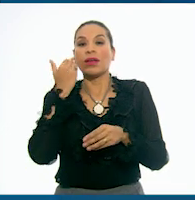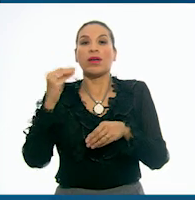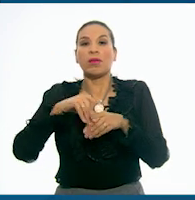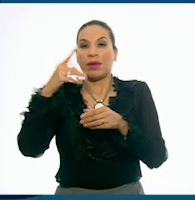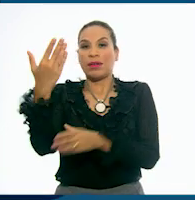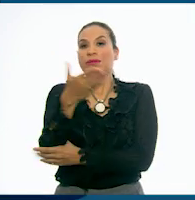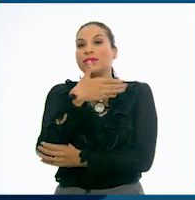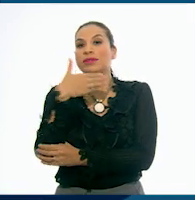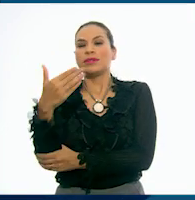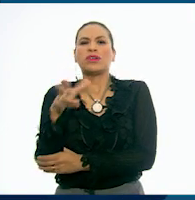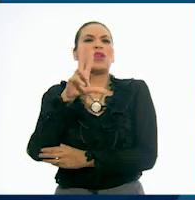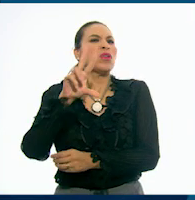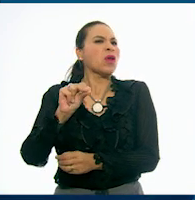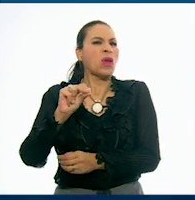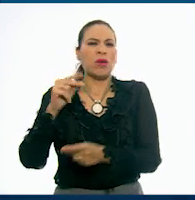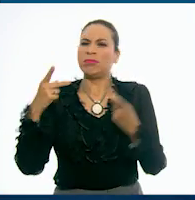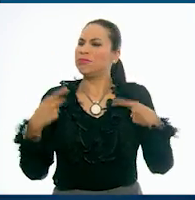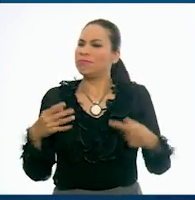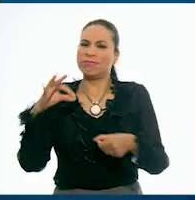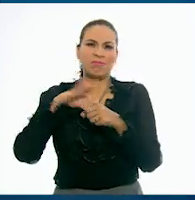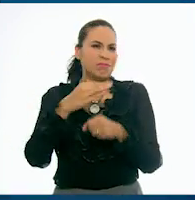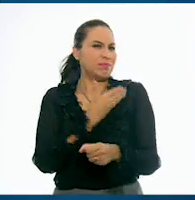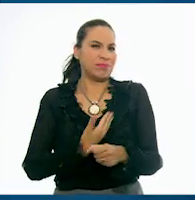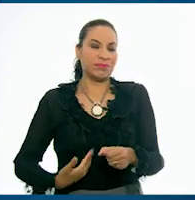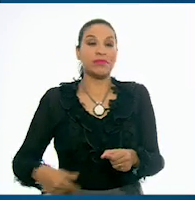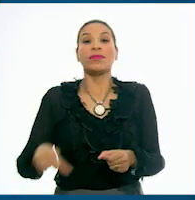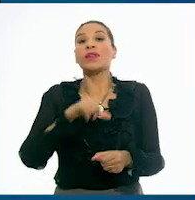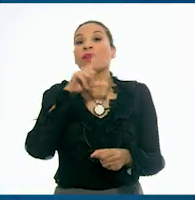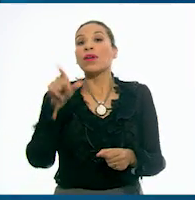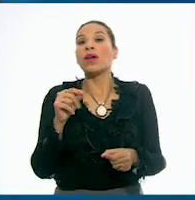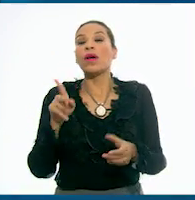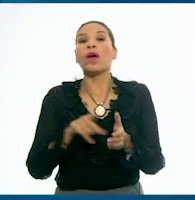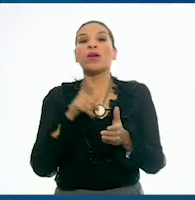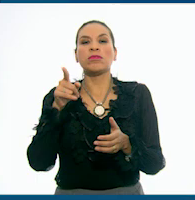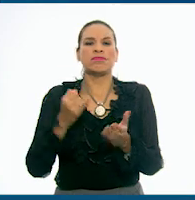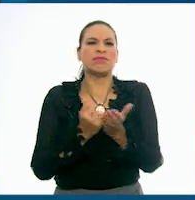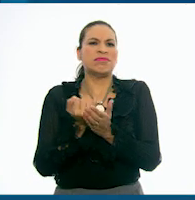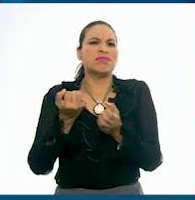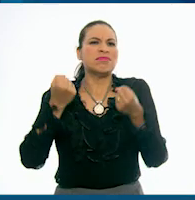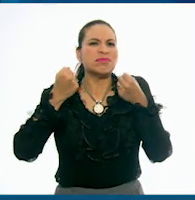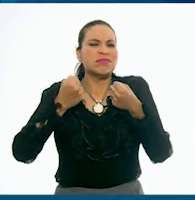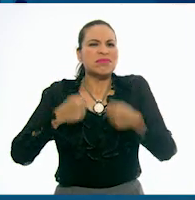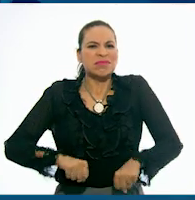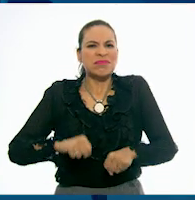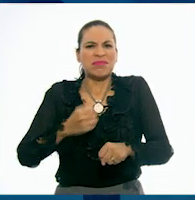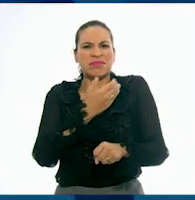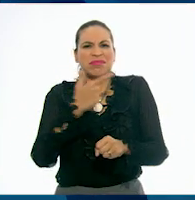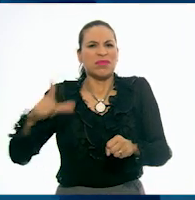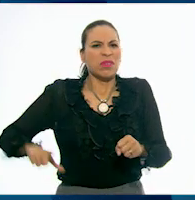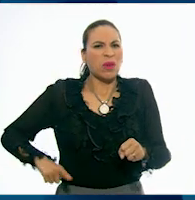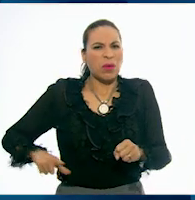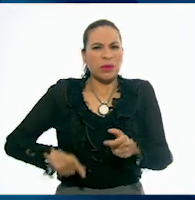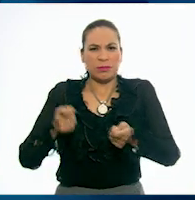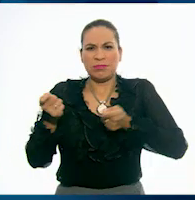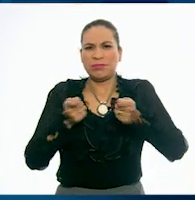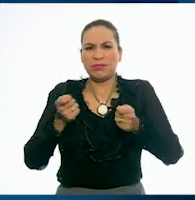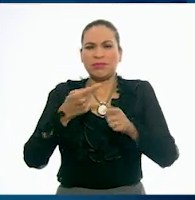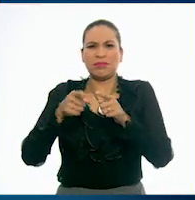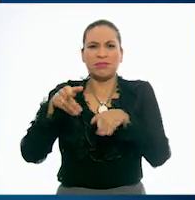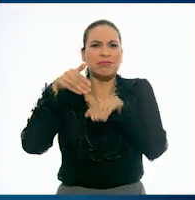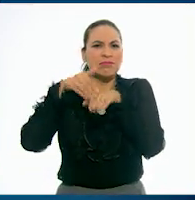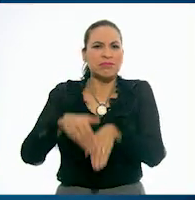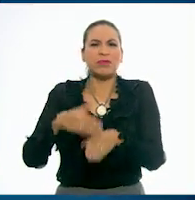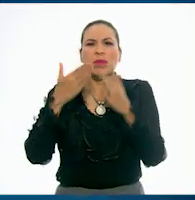la bandera de la no reelección. Más tarde se convirtió en un dictador que subordinó a su voluntad a las instituciones